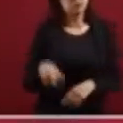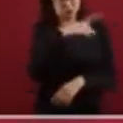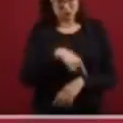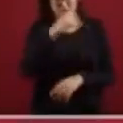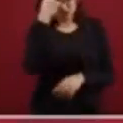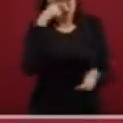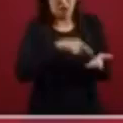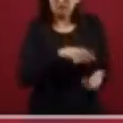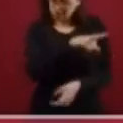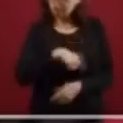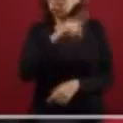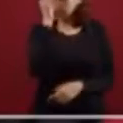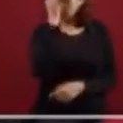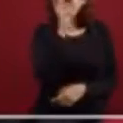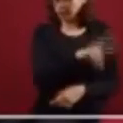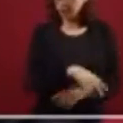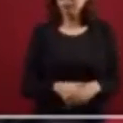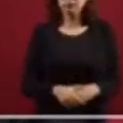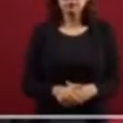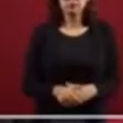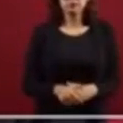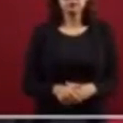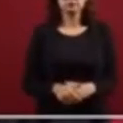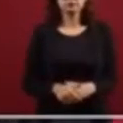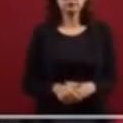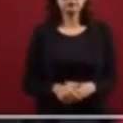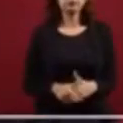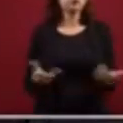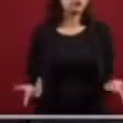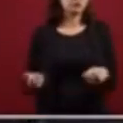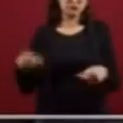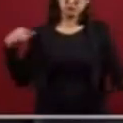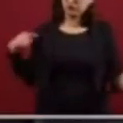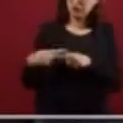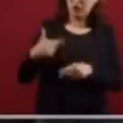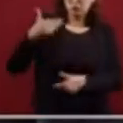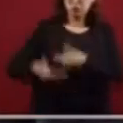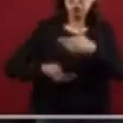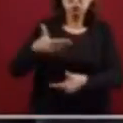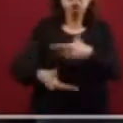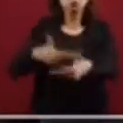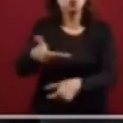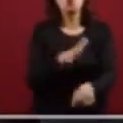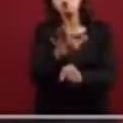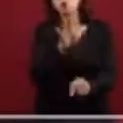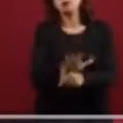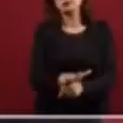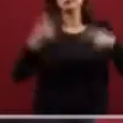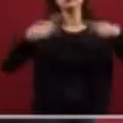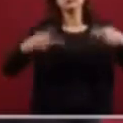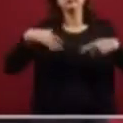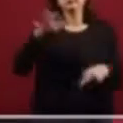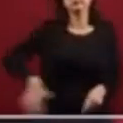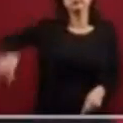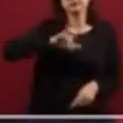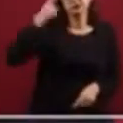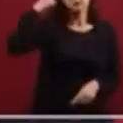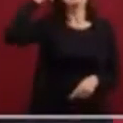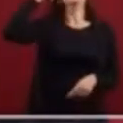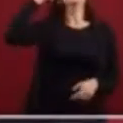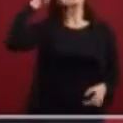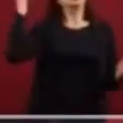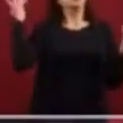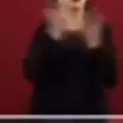tonto. Si en algo hemos avanzado en los últimos tiempos, es en la toma de conciencia